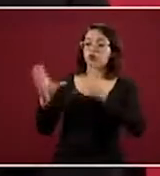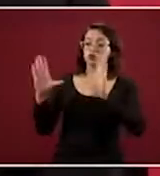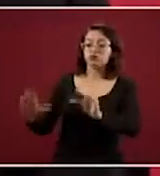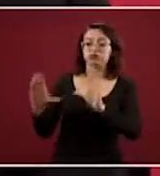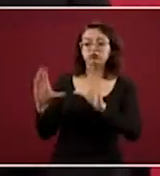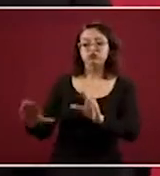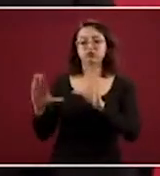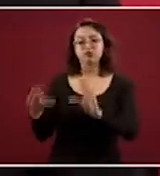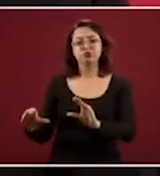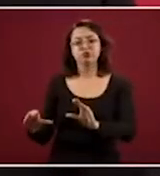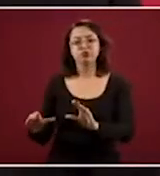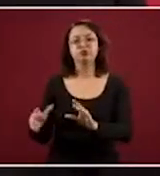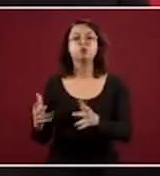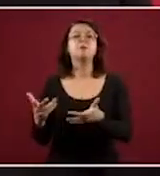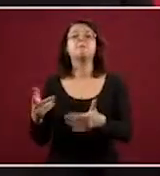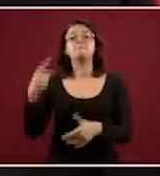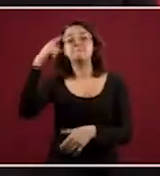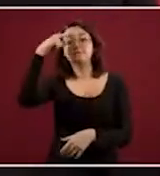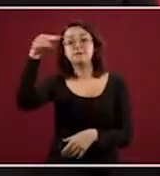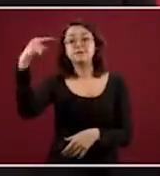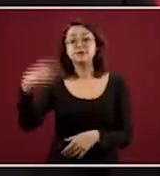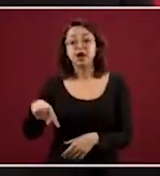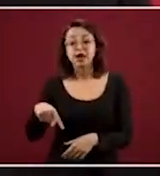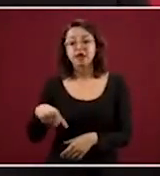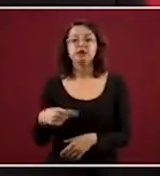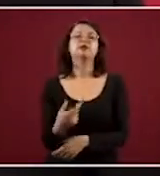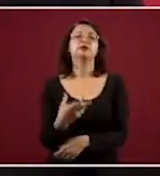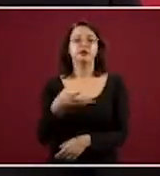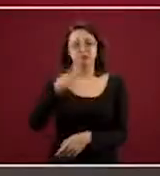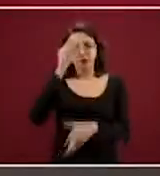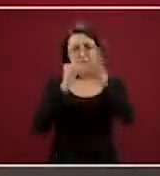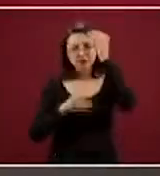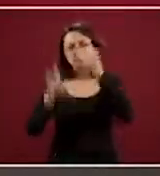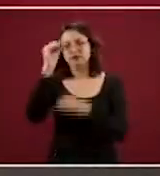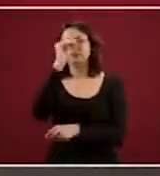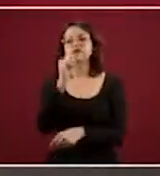tener sistemas de internet